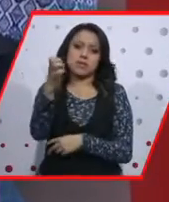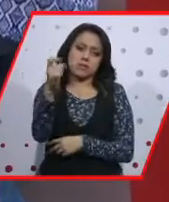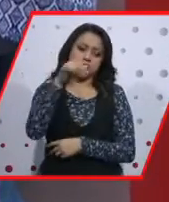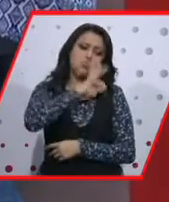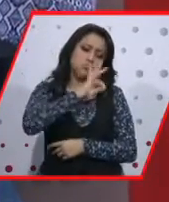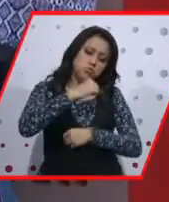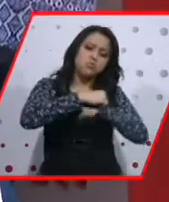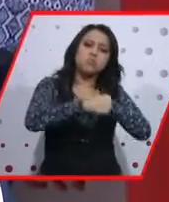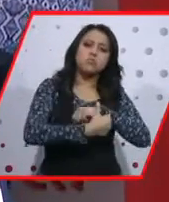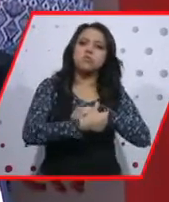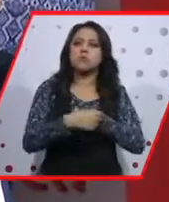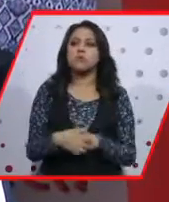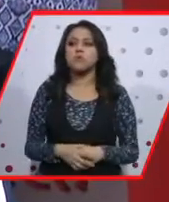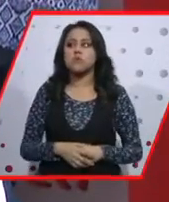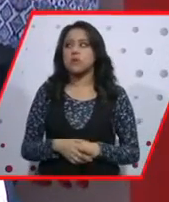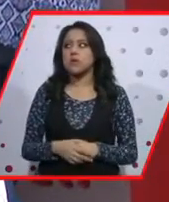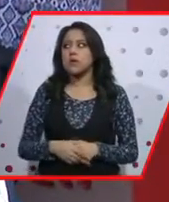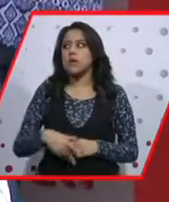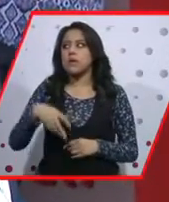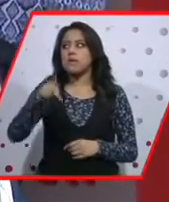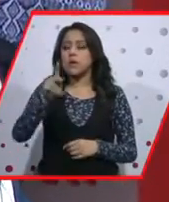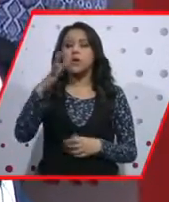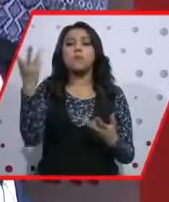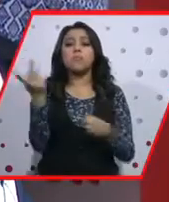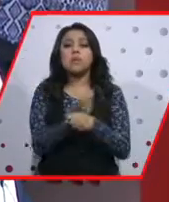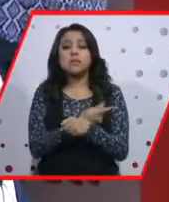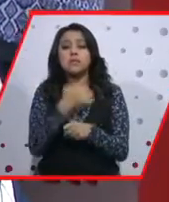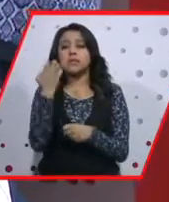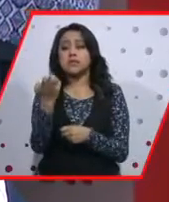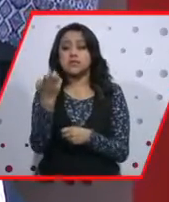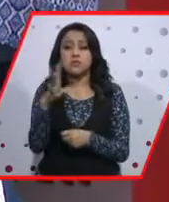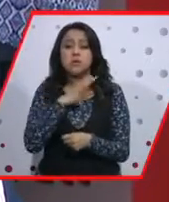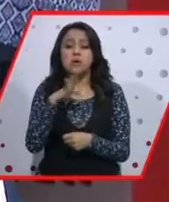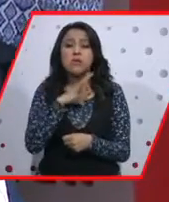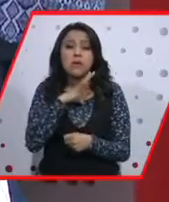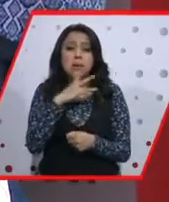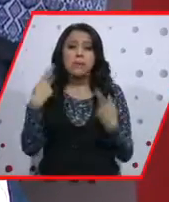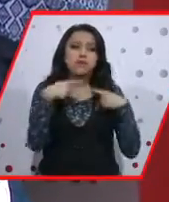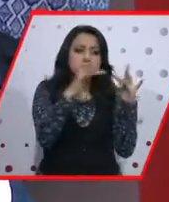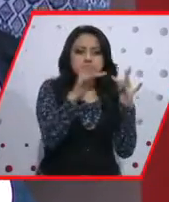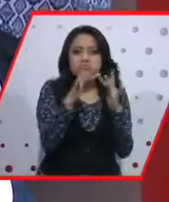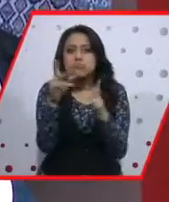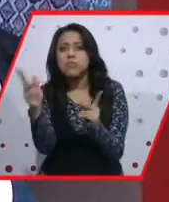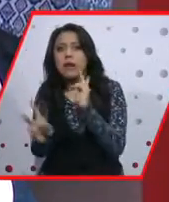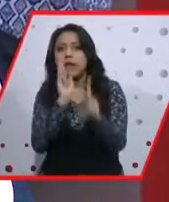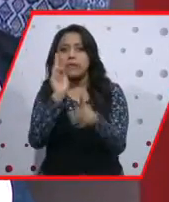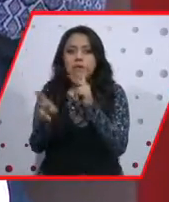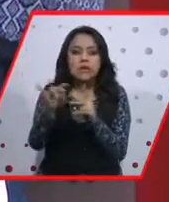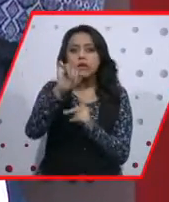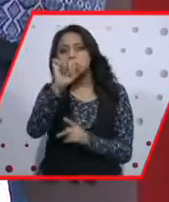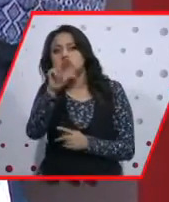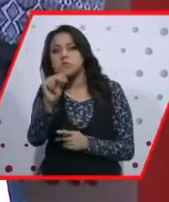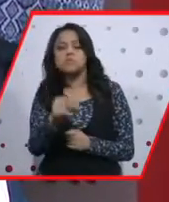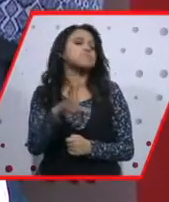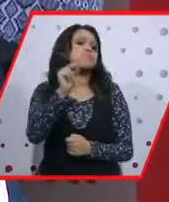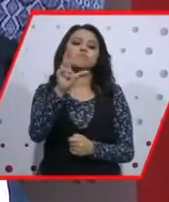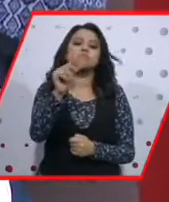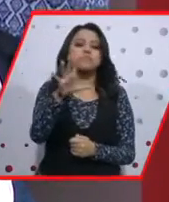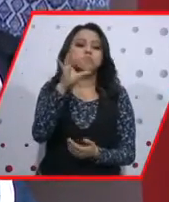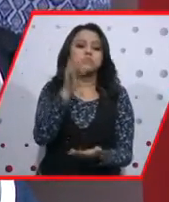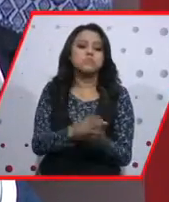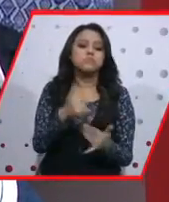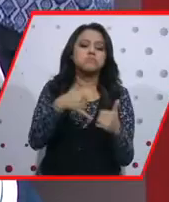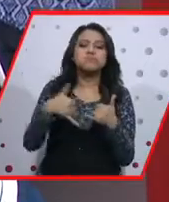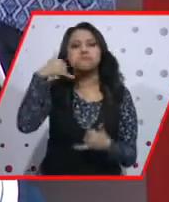opero. Oye, Fernando, pero durante este transcurso del mes de diciembre, ¿tú tuviste contacto con el proveedor? No, ya no, vía telefónica, me